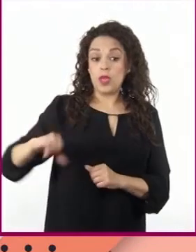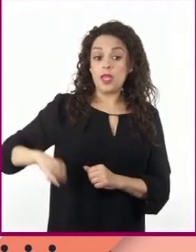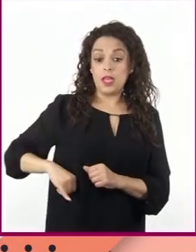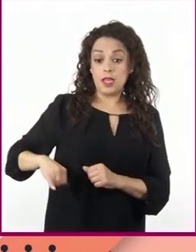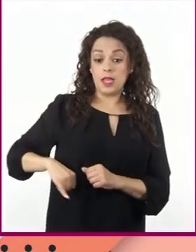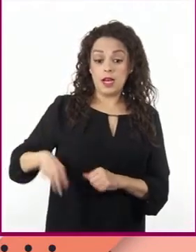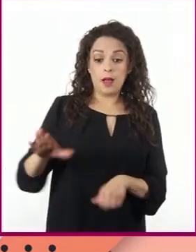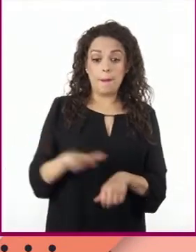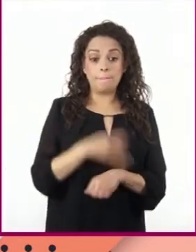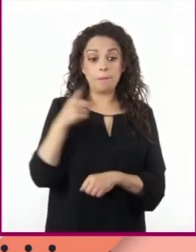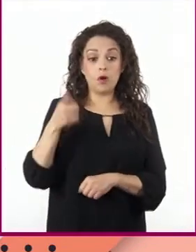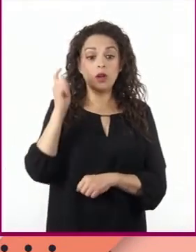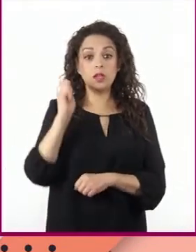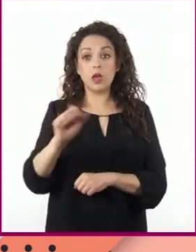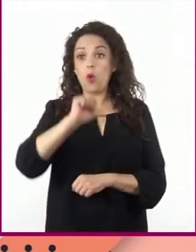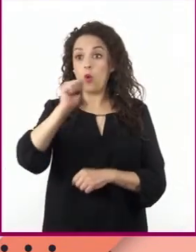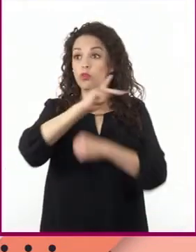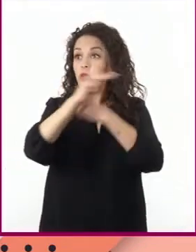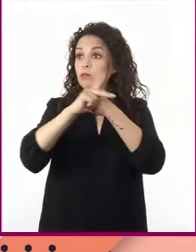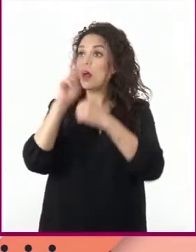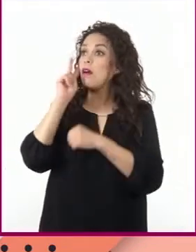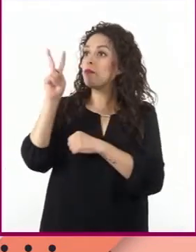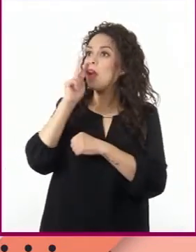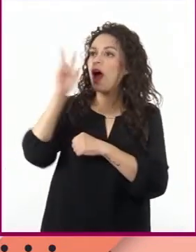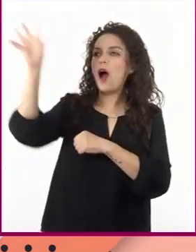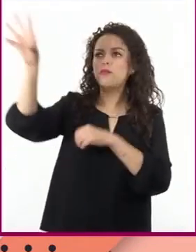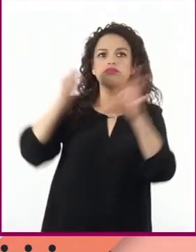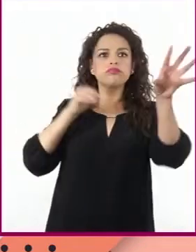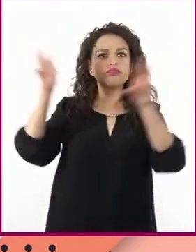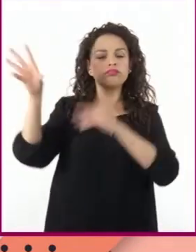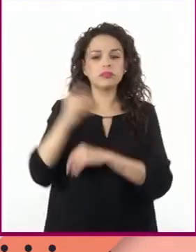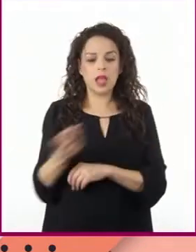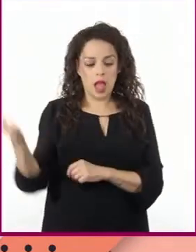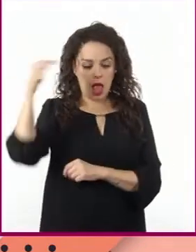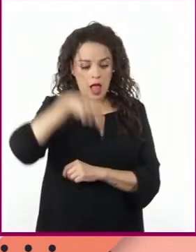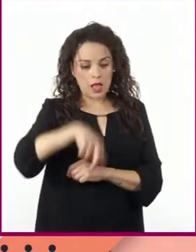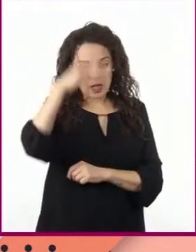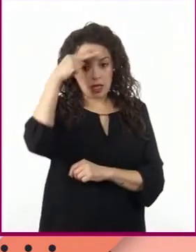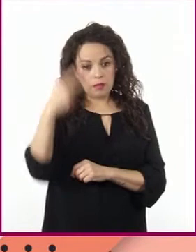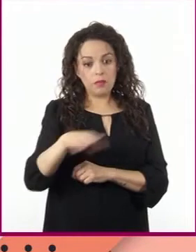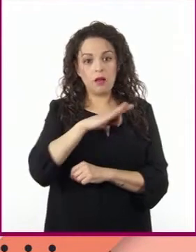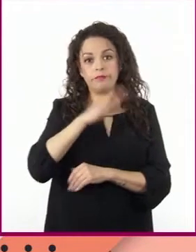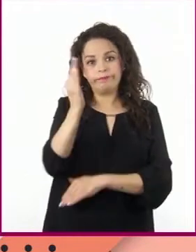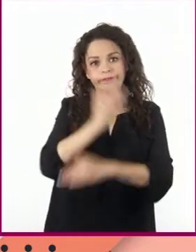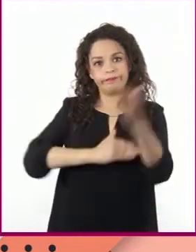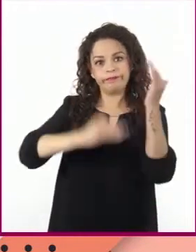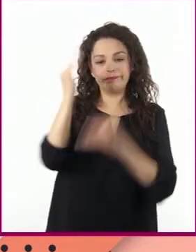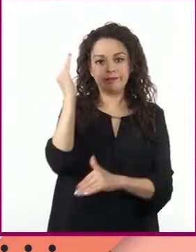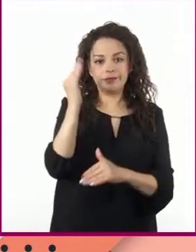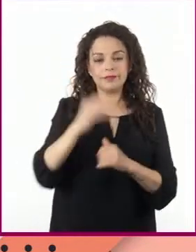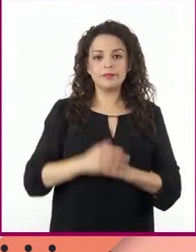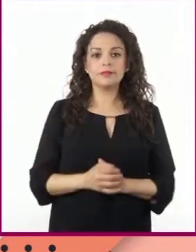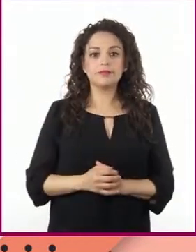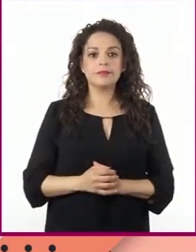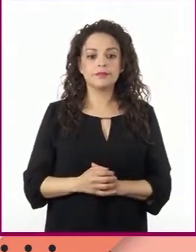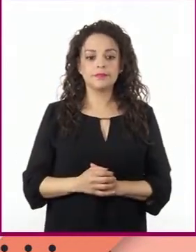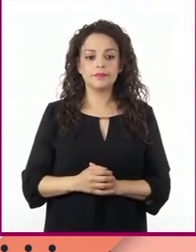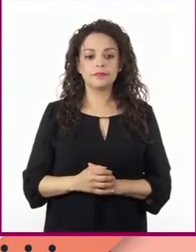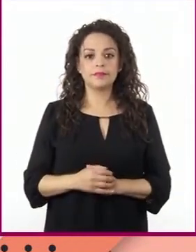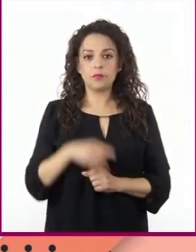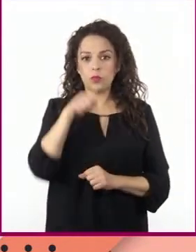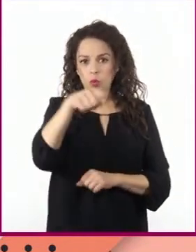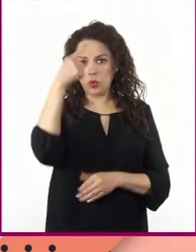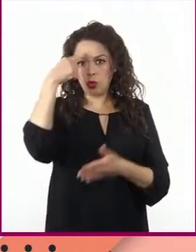ya que extrajo cosas de otros países que hizo que México progresara. ¿Y tú lo